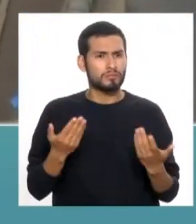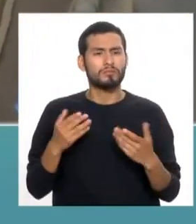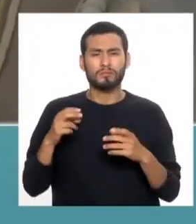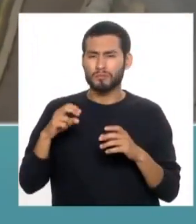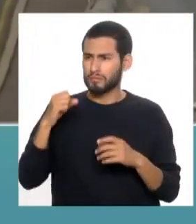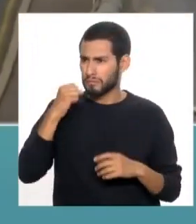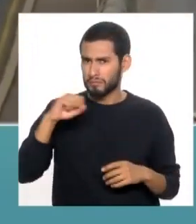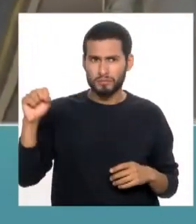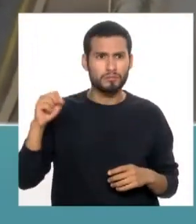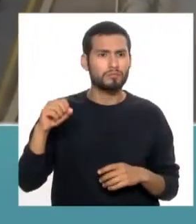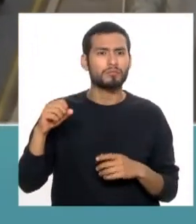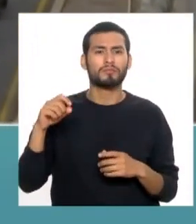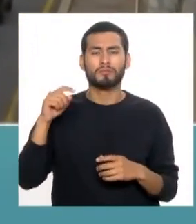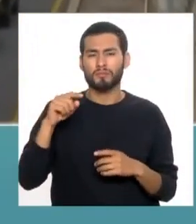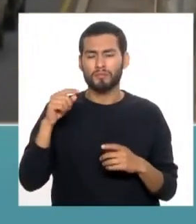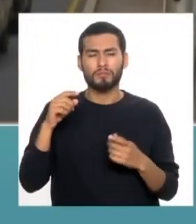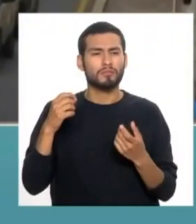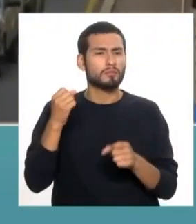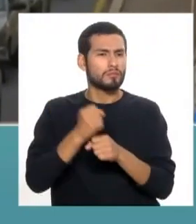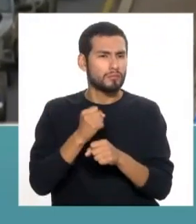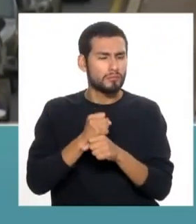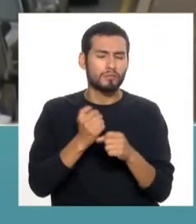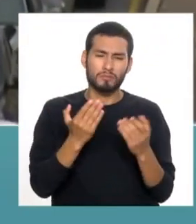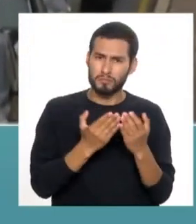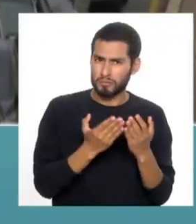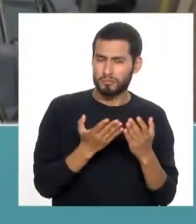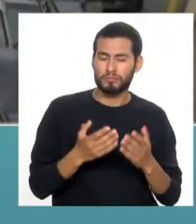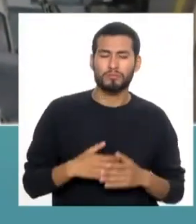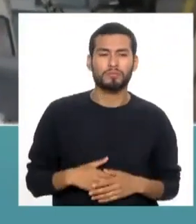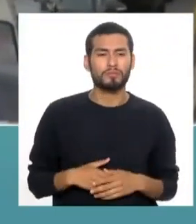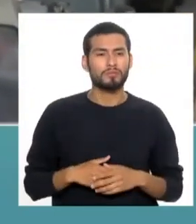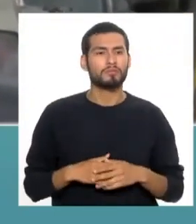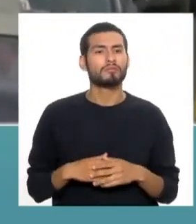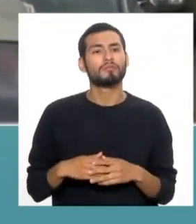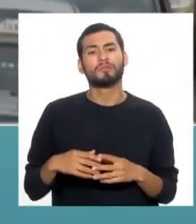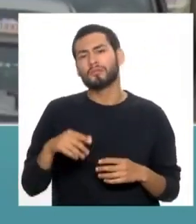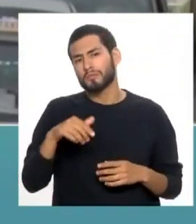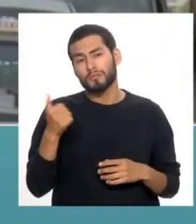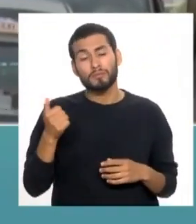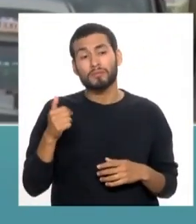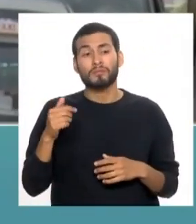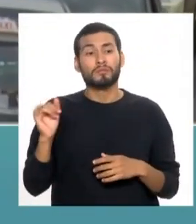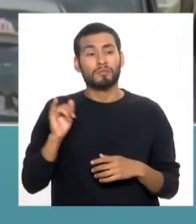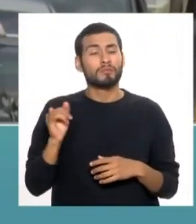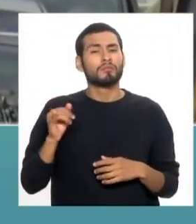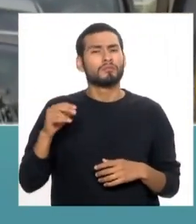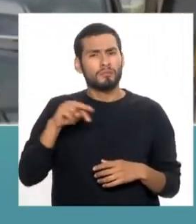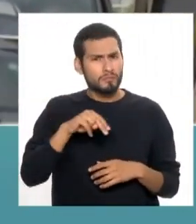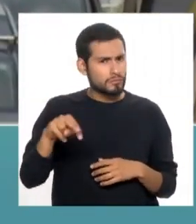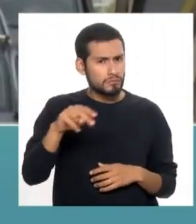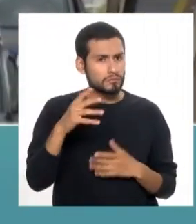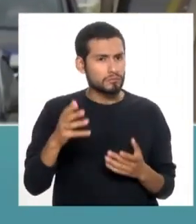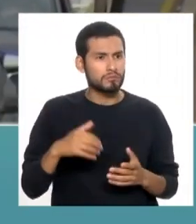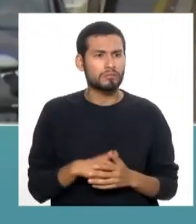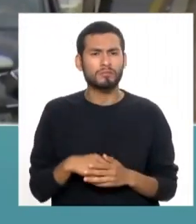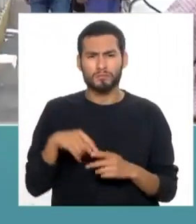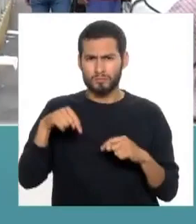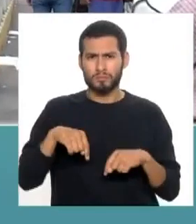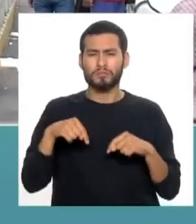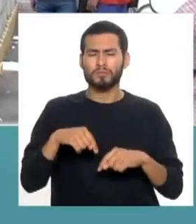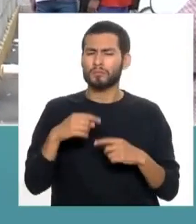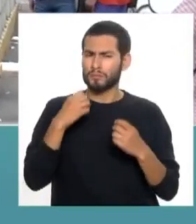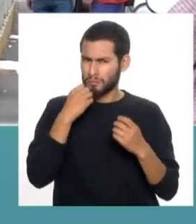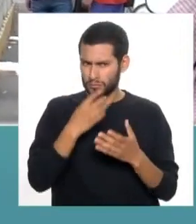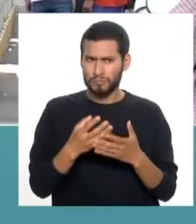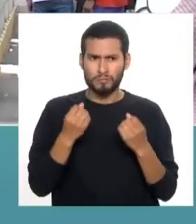nuestros viajes principales, que son trabajo y estudio. Y otra buena parte, caminamos. Entonces, en realidad, ya somos una buena